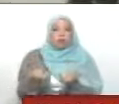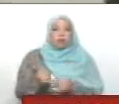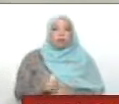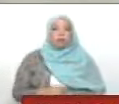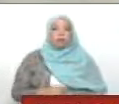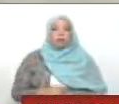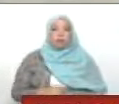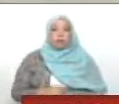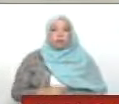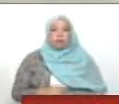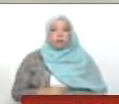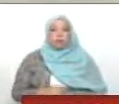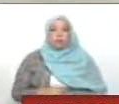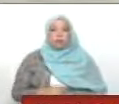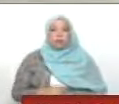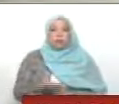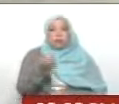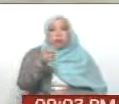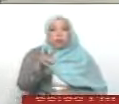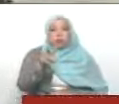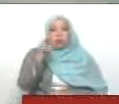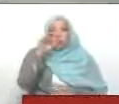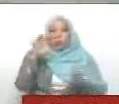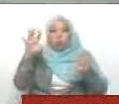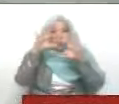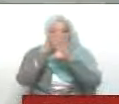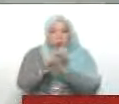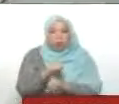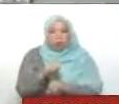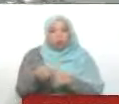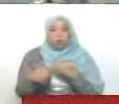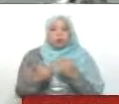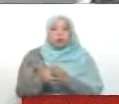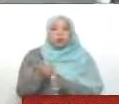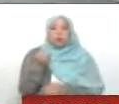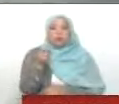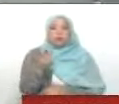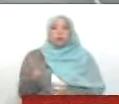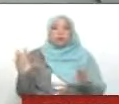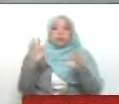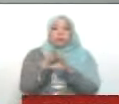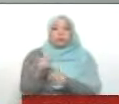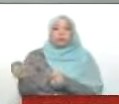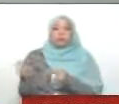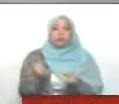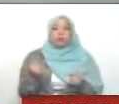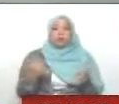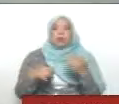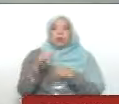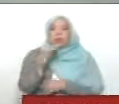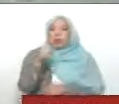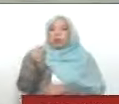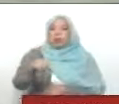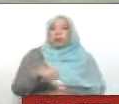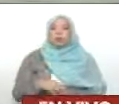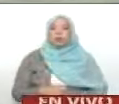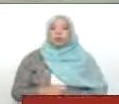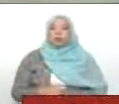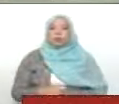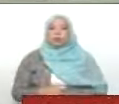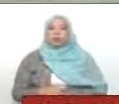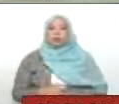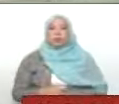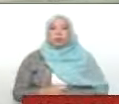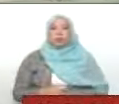Y disfrutaron hasta las 12 de la noche. Estuvieron ahí, mira, 8 horas disfrutando. Para adelante,